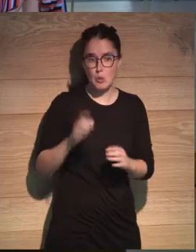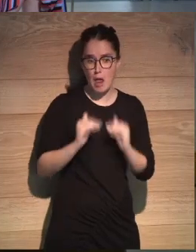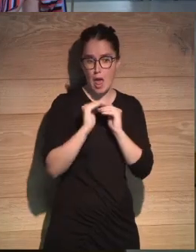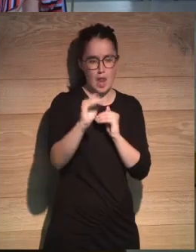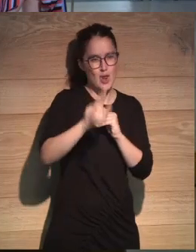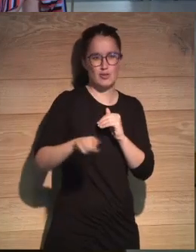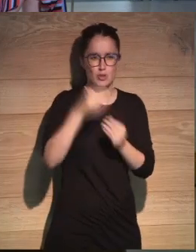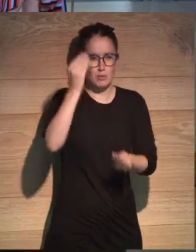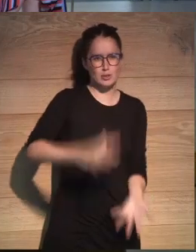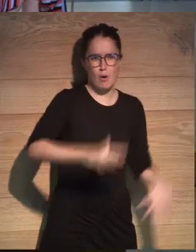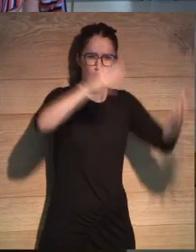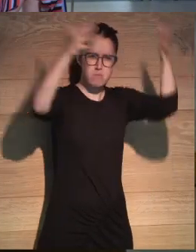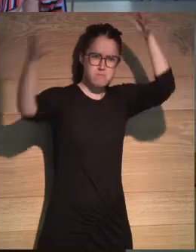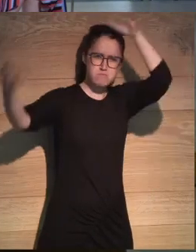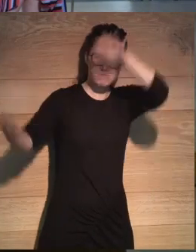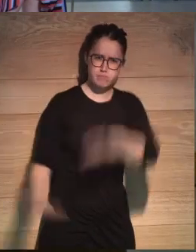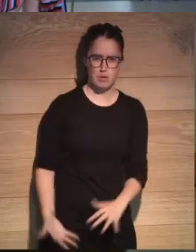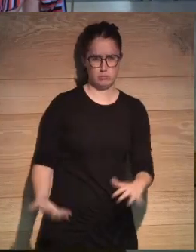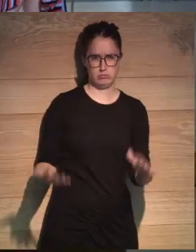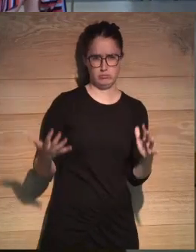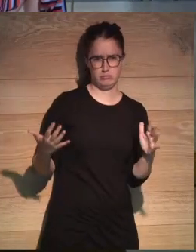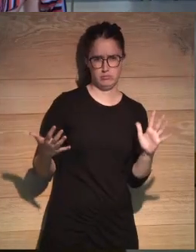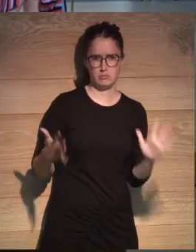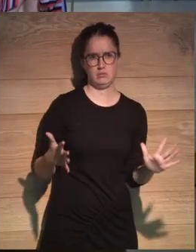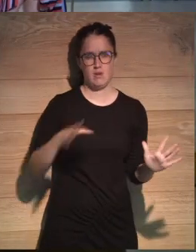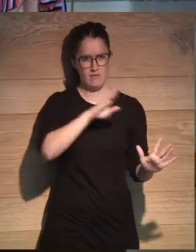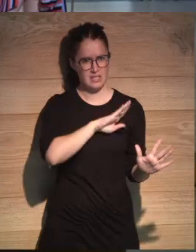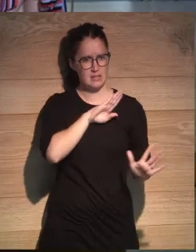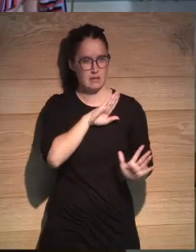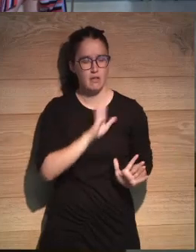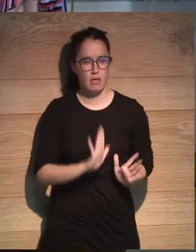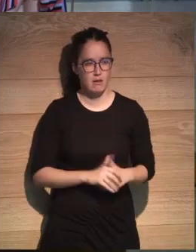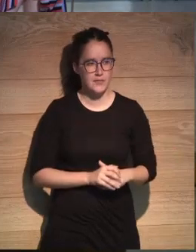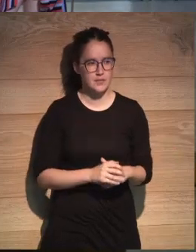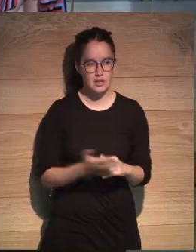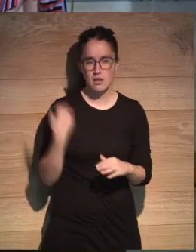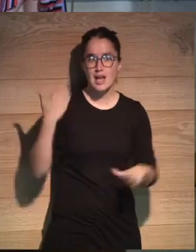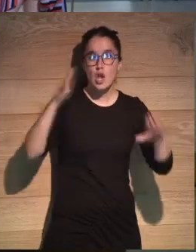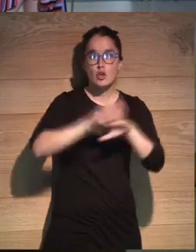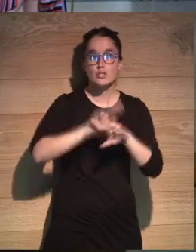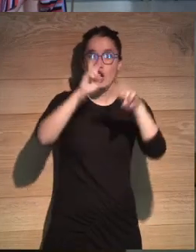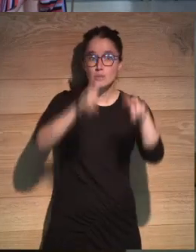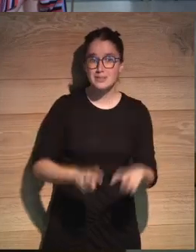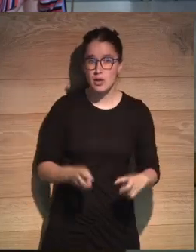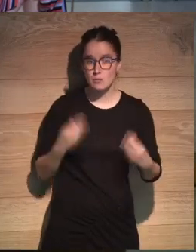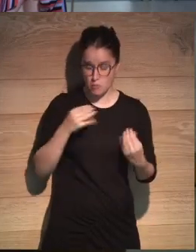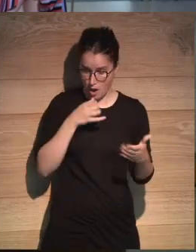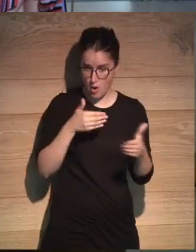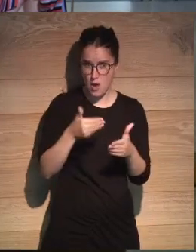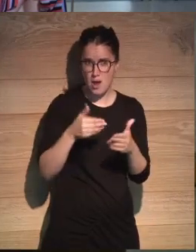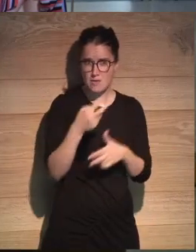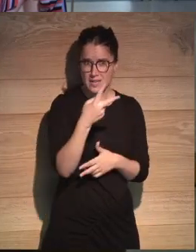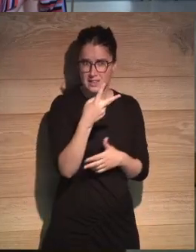que hemos dado un giro de si no 280 grados, al menos de 120. La noche de los investigadores, que creo que es ahora mismo,